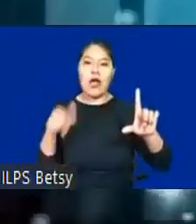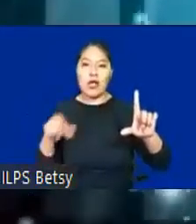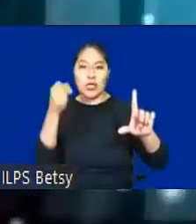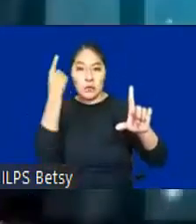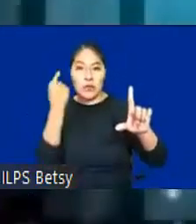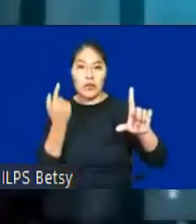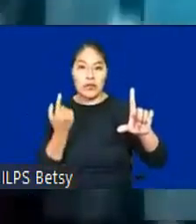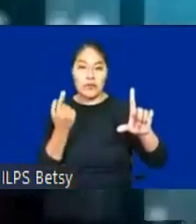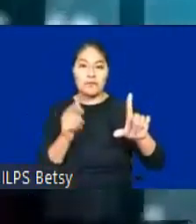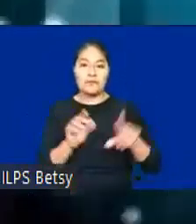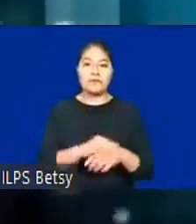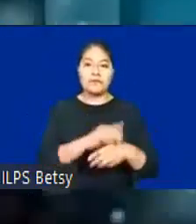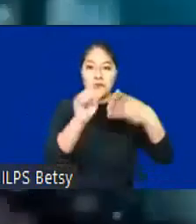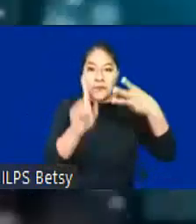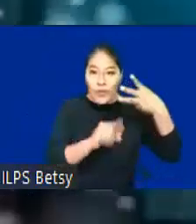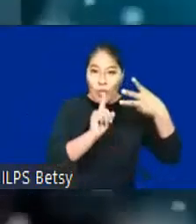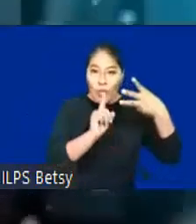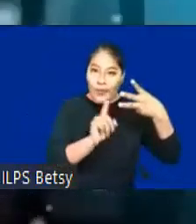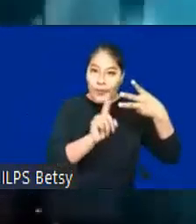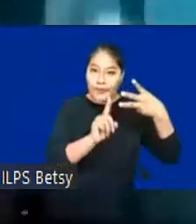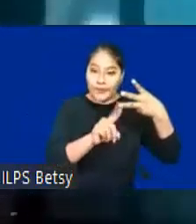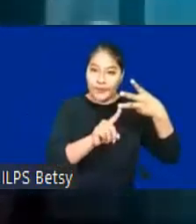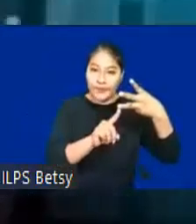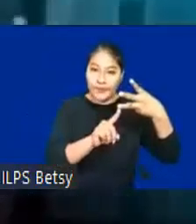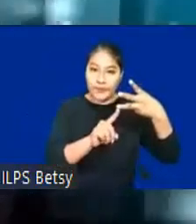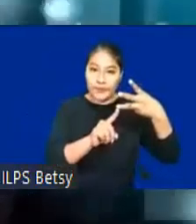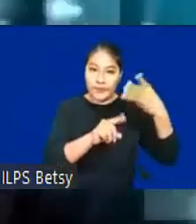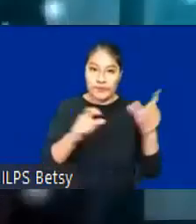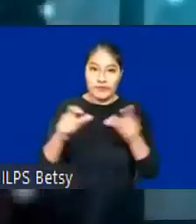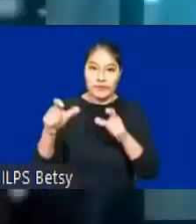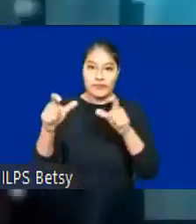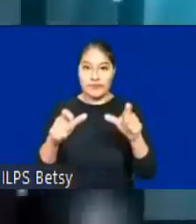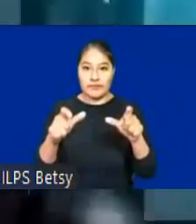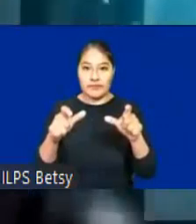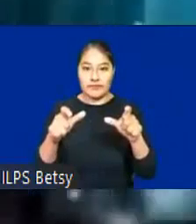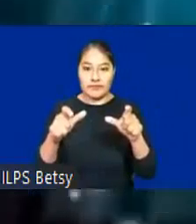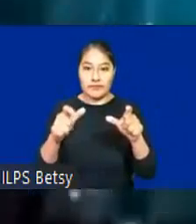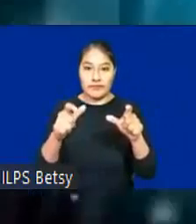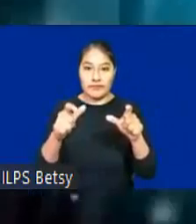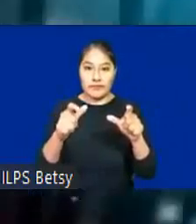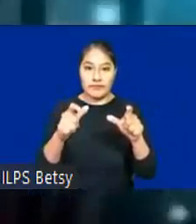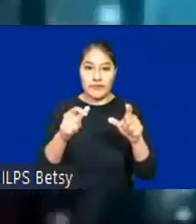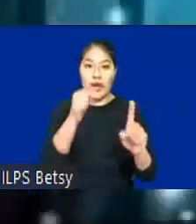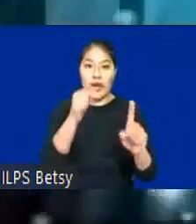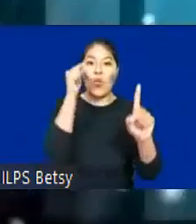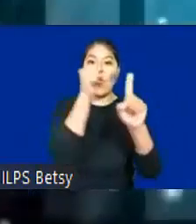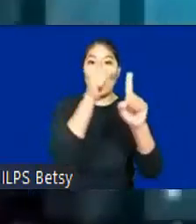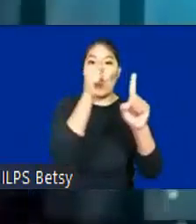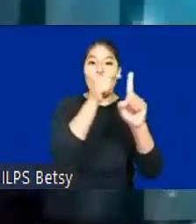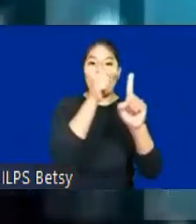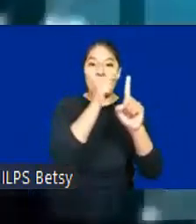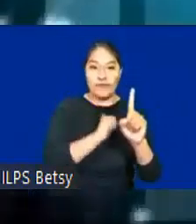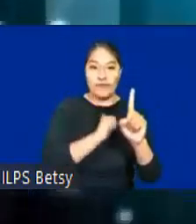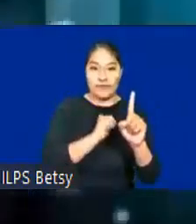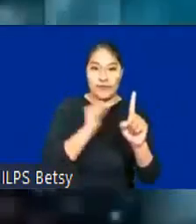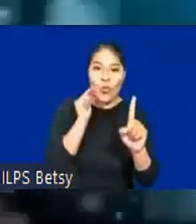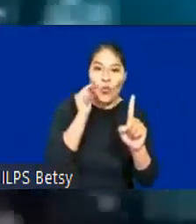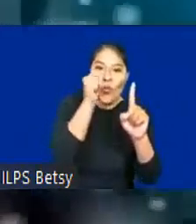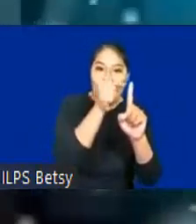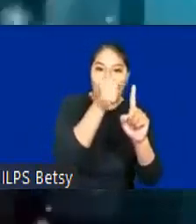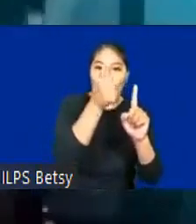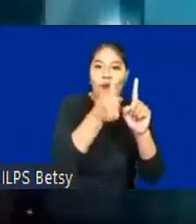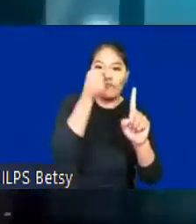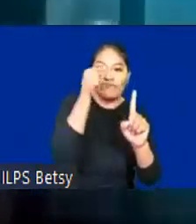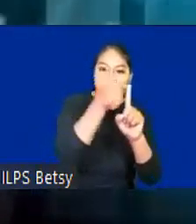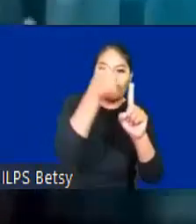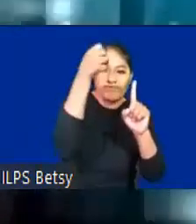Finalmente, está la parte de los objetivos del gobierno digital. Hay que definir objetivos, está dentro de nuestro plan de gobierno digital,